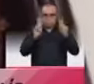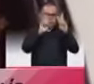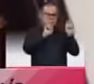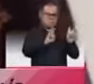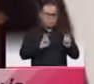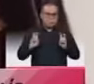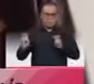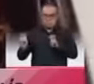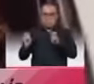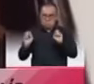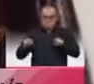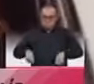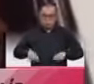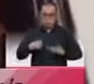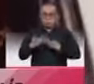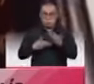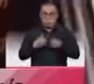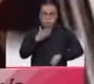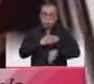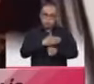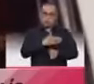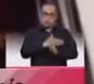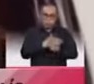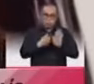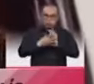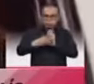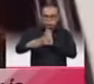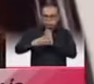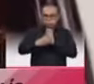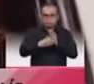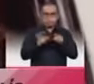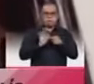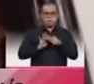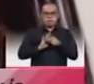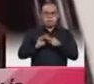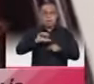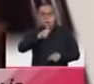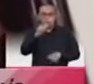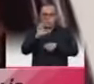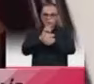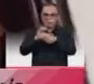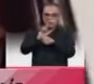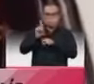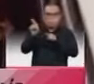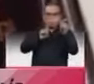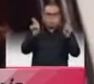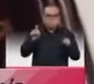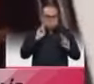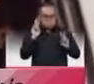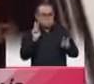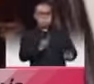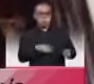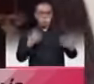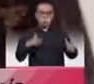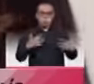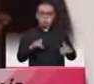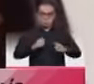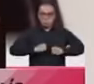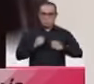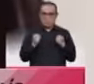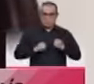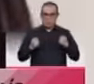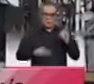para que, de ejemplo, se puedan transferir buenas prácticas de Bogotá a otras ciudades y definitivamente sigamos siendo la ciudad